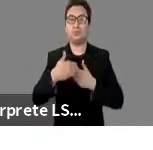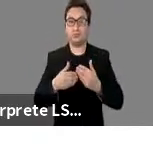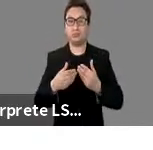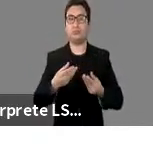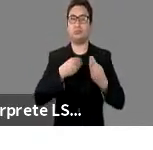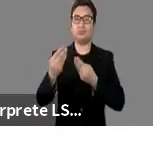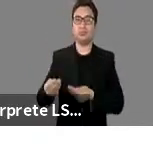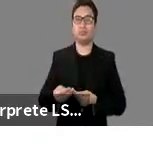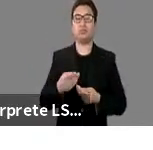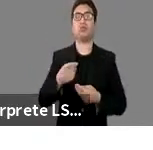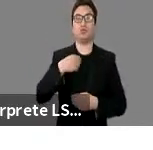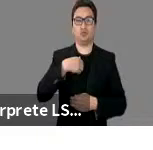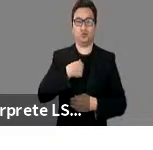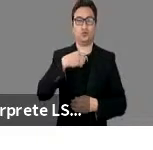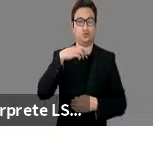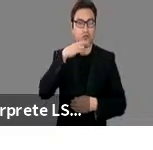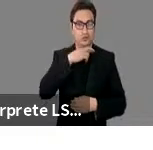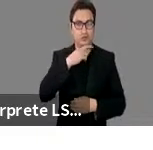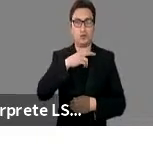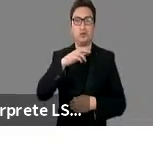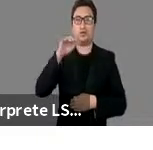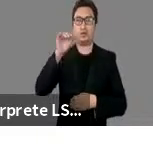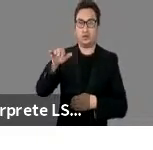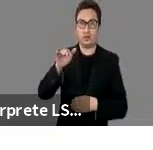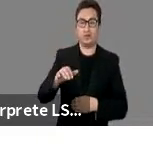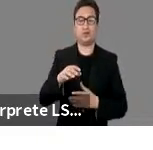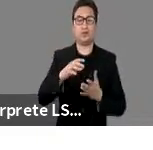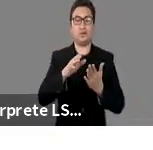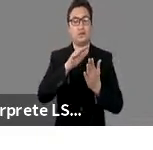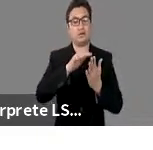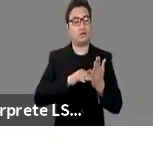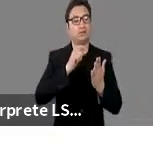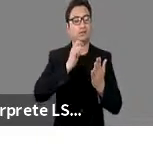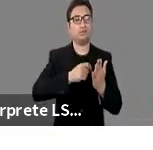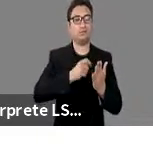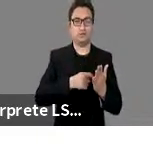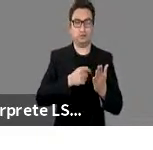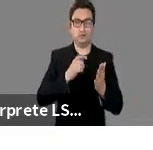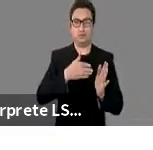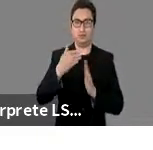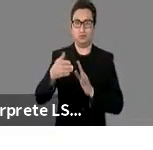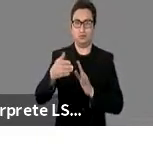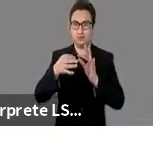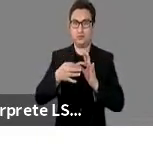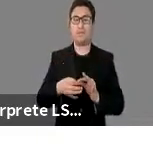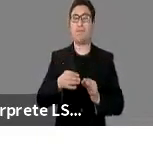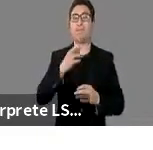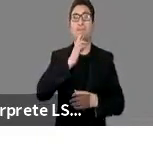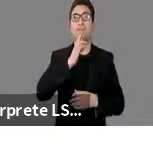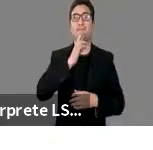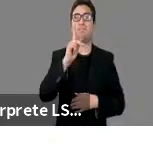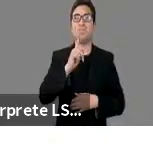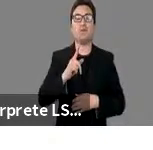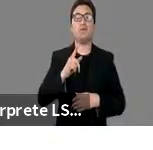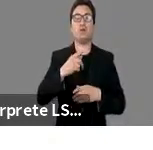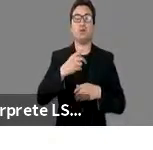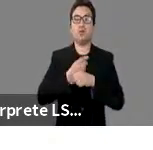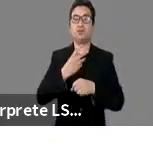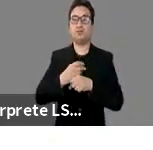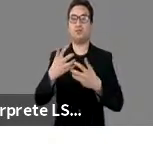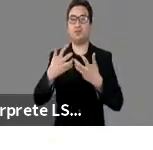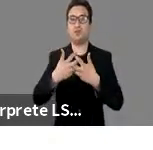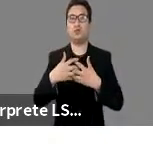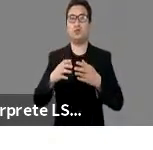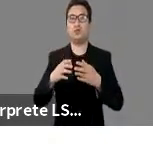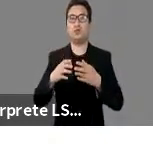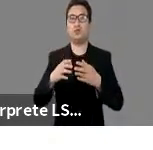Inmediatamente nulifiqué el emplazamiento y la mejor forma de llevar a cabo un ajuste es a través de la entrevista. Me